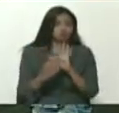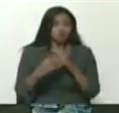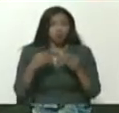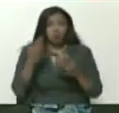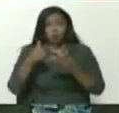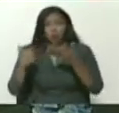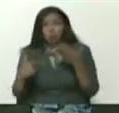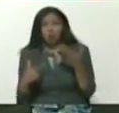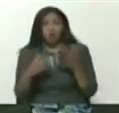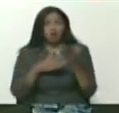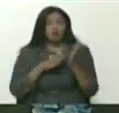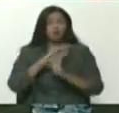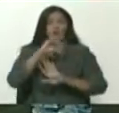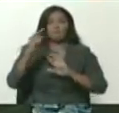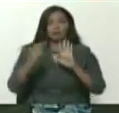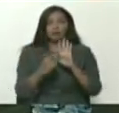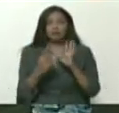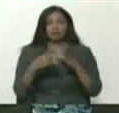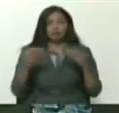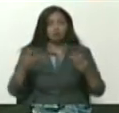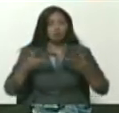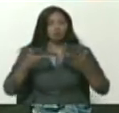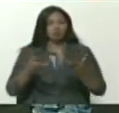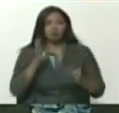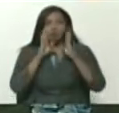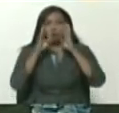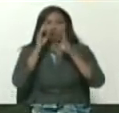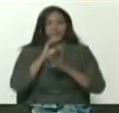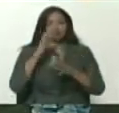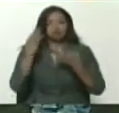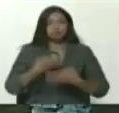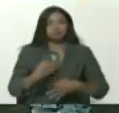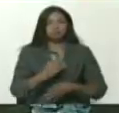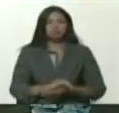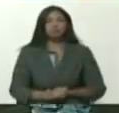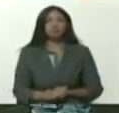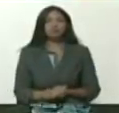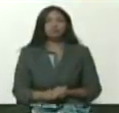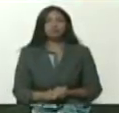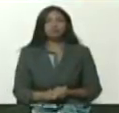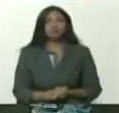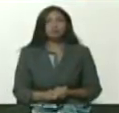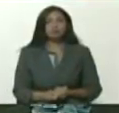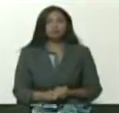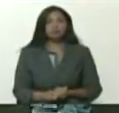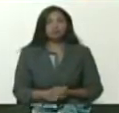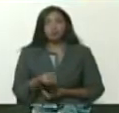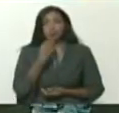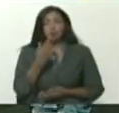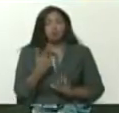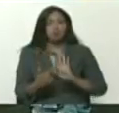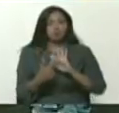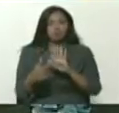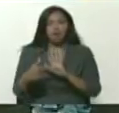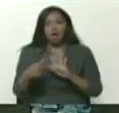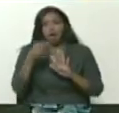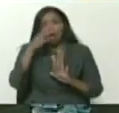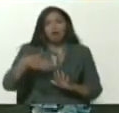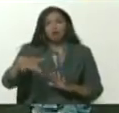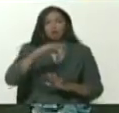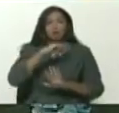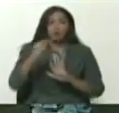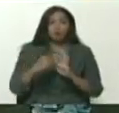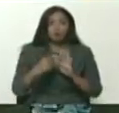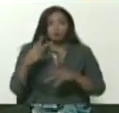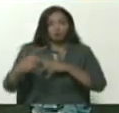materia prima, garantizarlo todo. Confío en ti, compañero. Bueno, vamos a mostrarle a nuestro pueblo todo